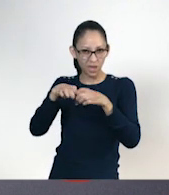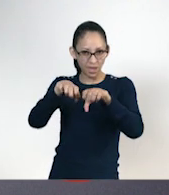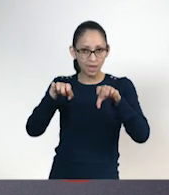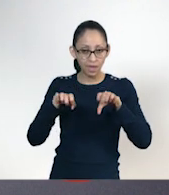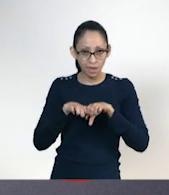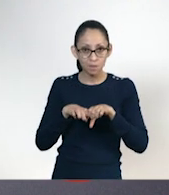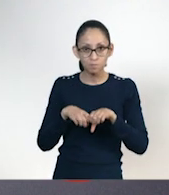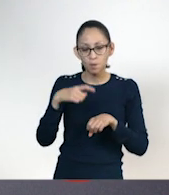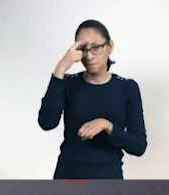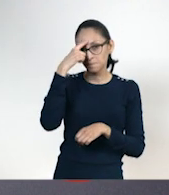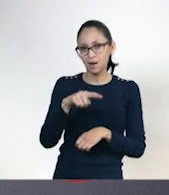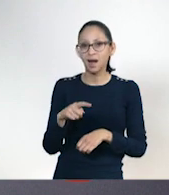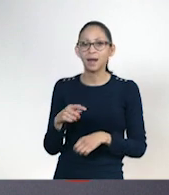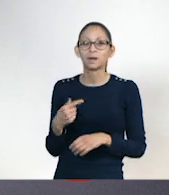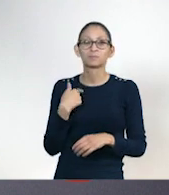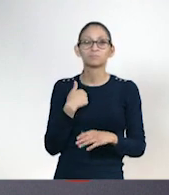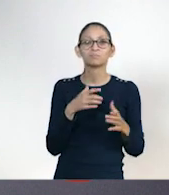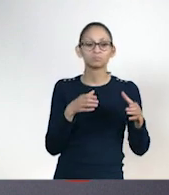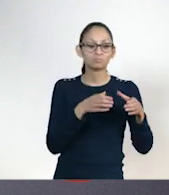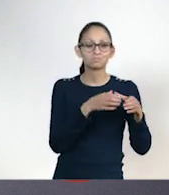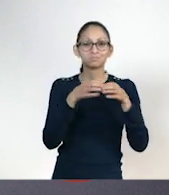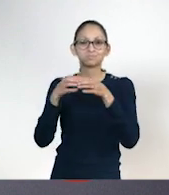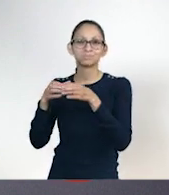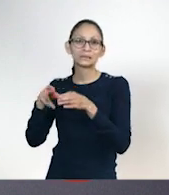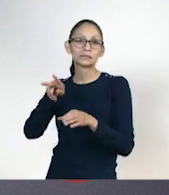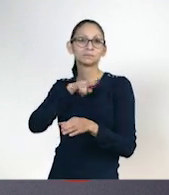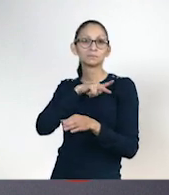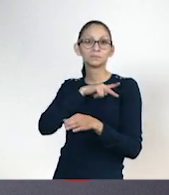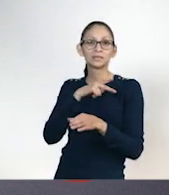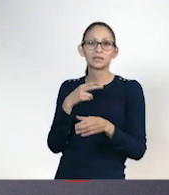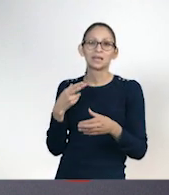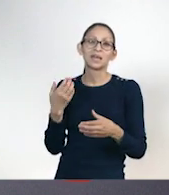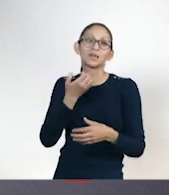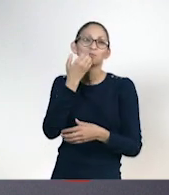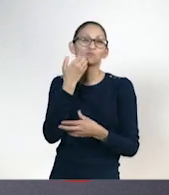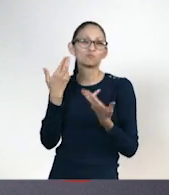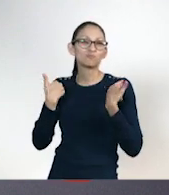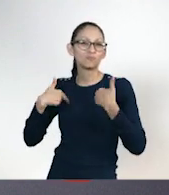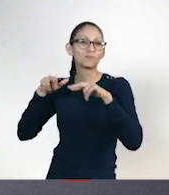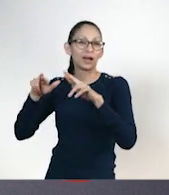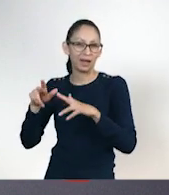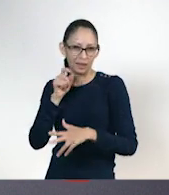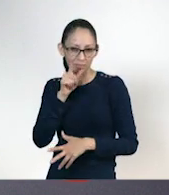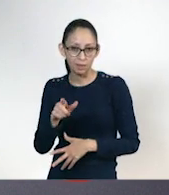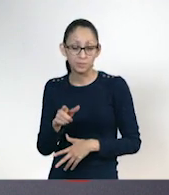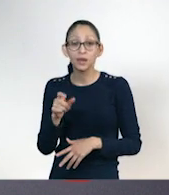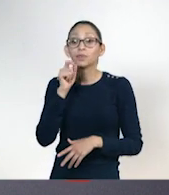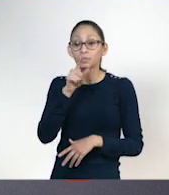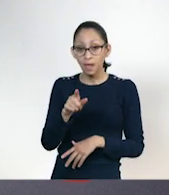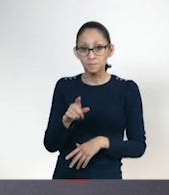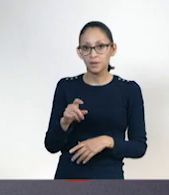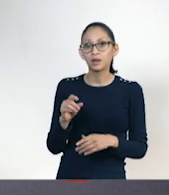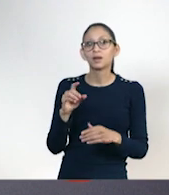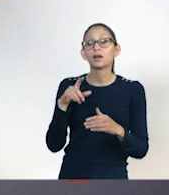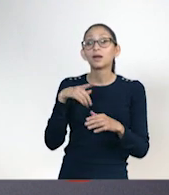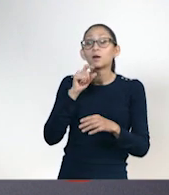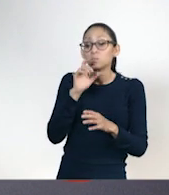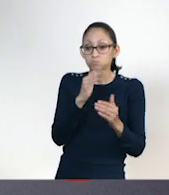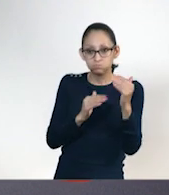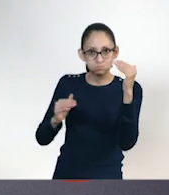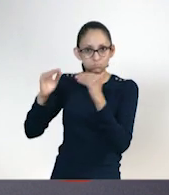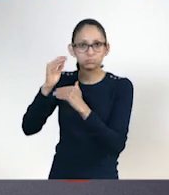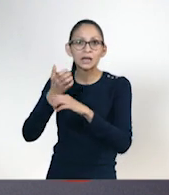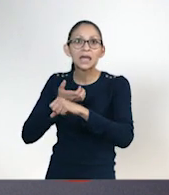oportunidad de representar a sus escuelas e incluso llegar a representar en otras etapas a sus estados de origen.